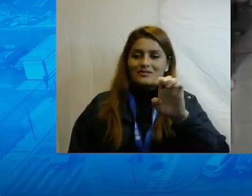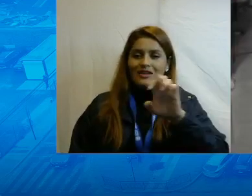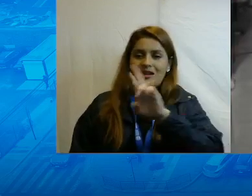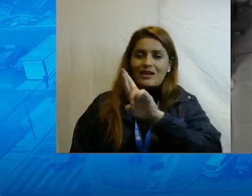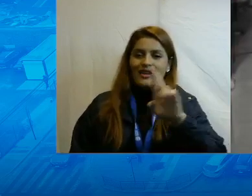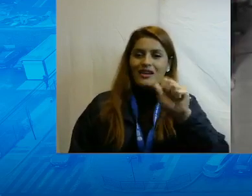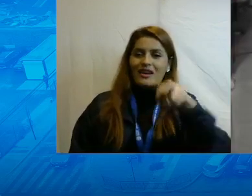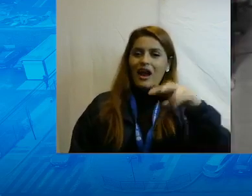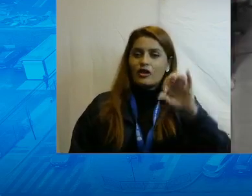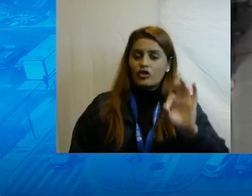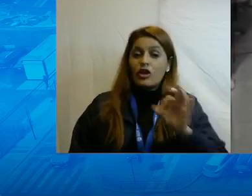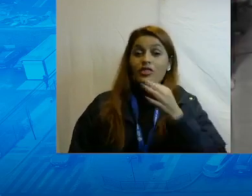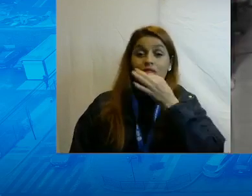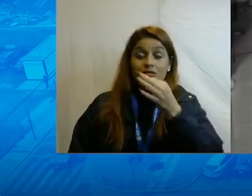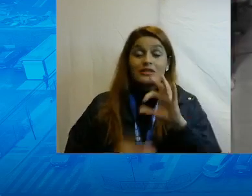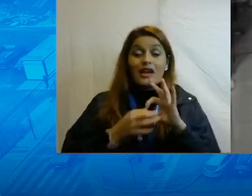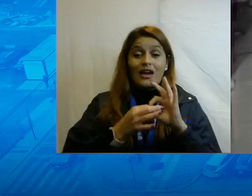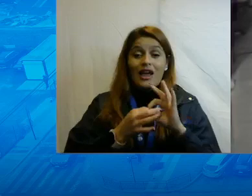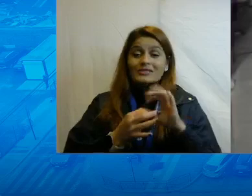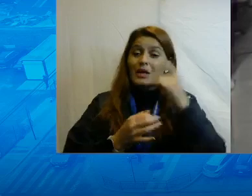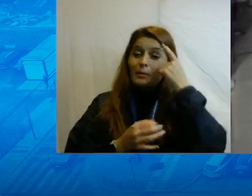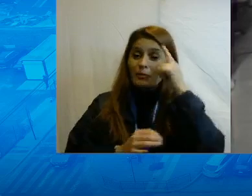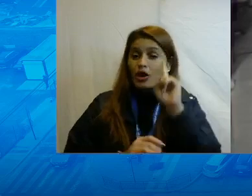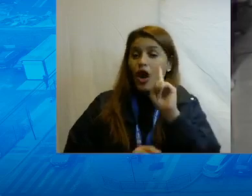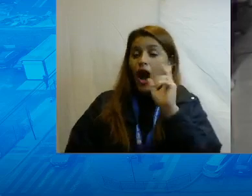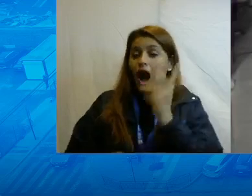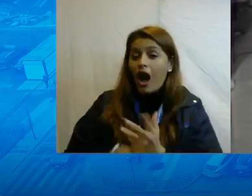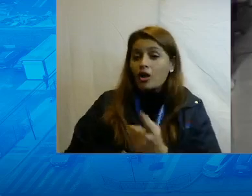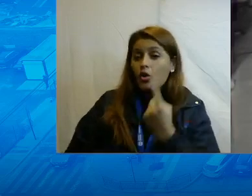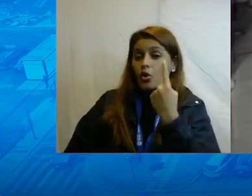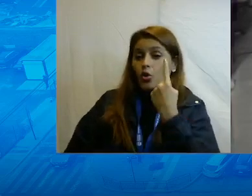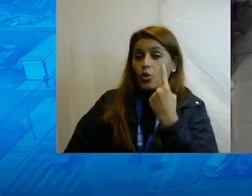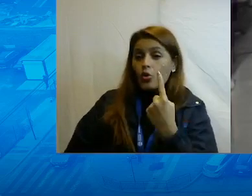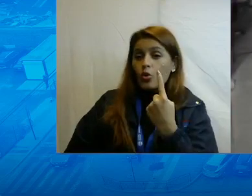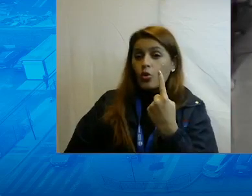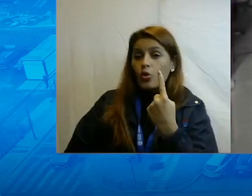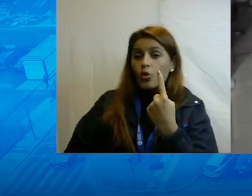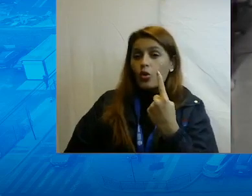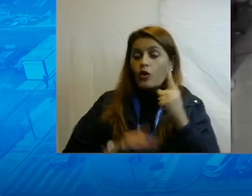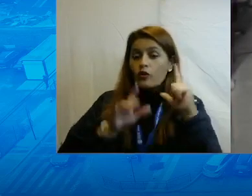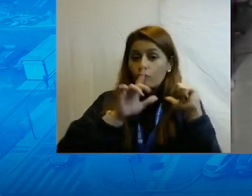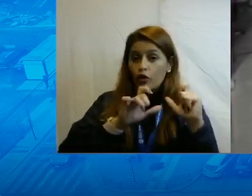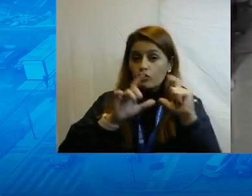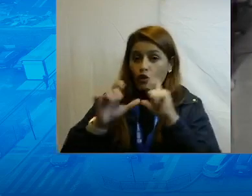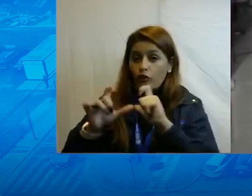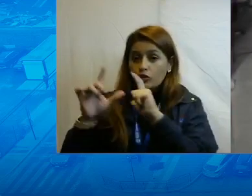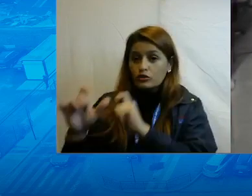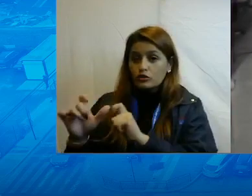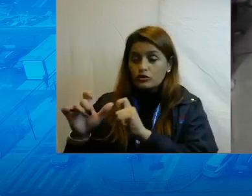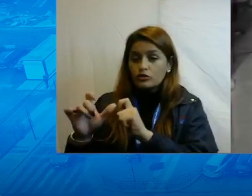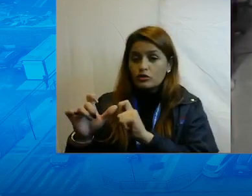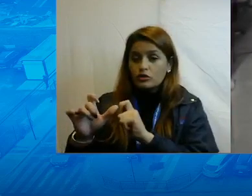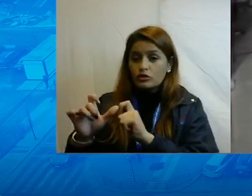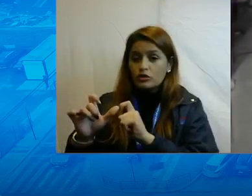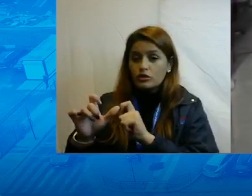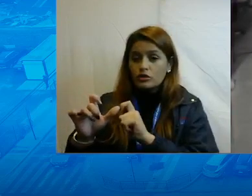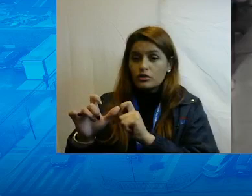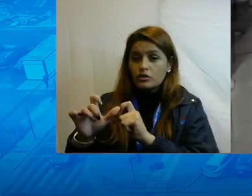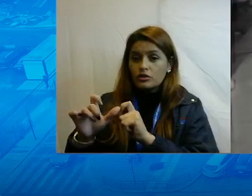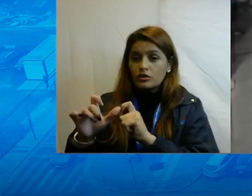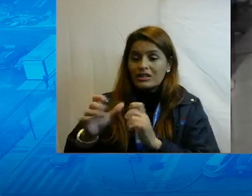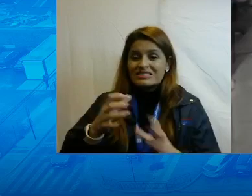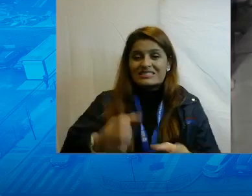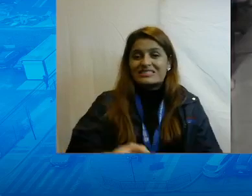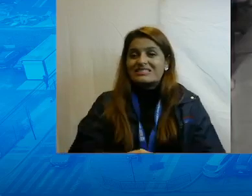embargo, hay una afectación de tres palmeras, me mandaron las fotos del antes y el después, las cuales fueron arrancadas.